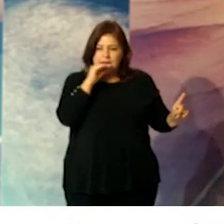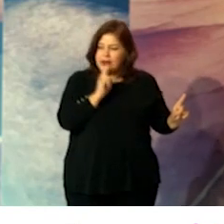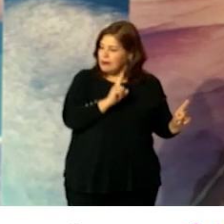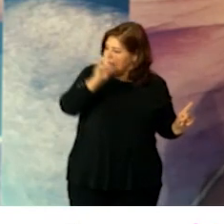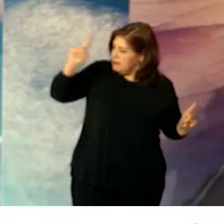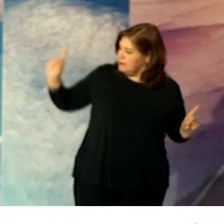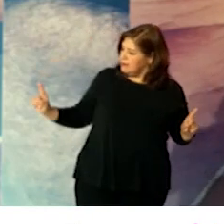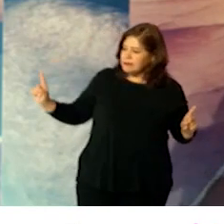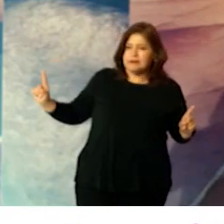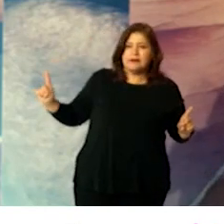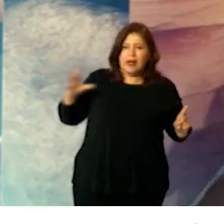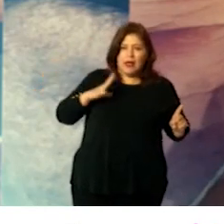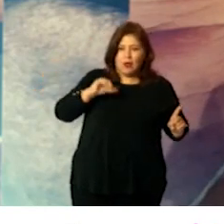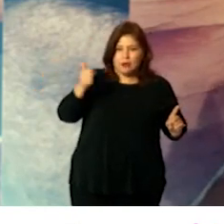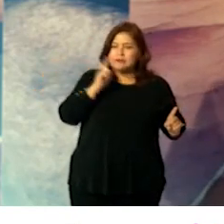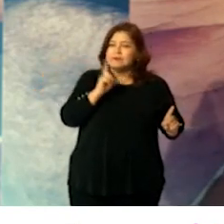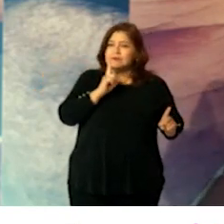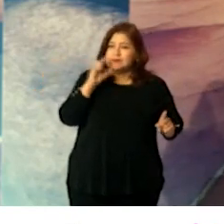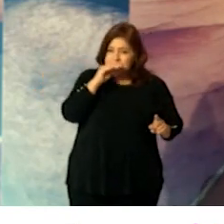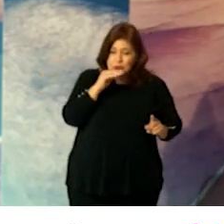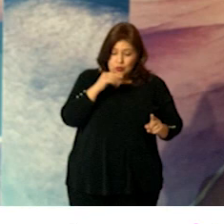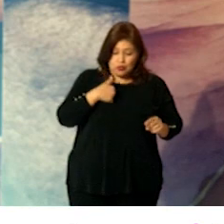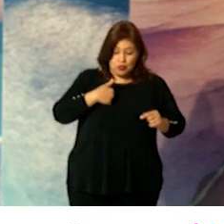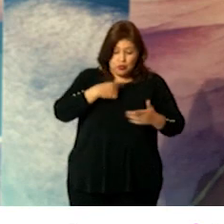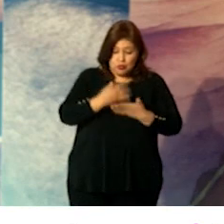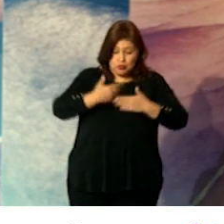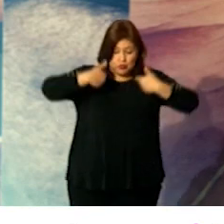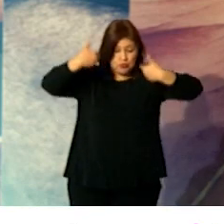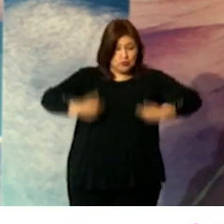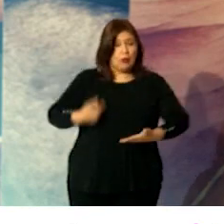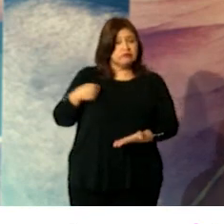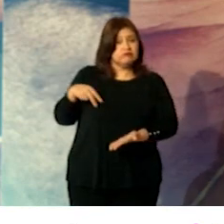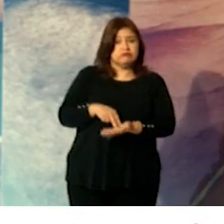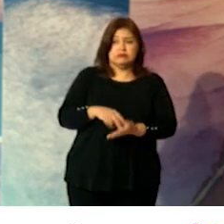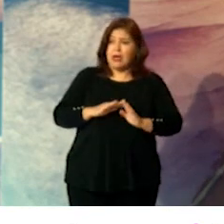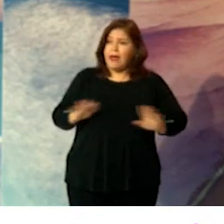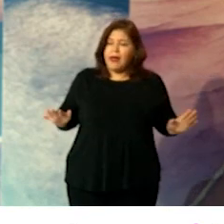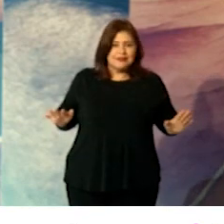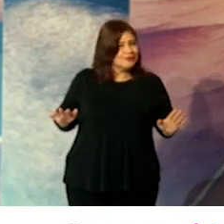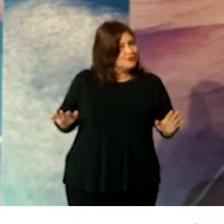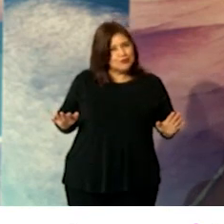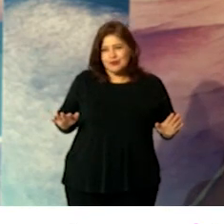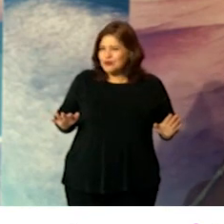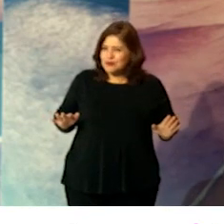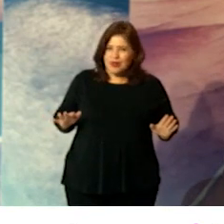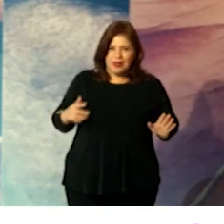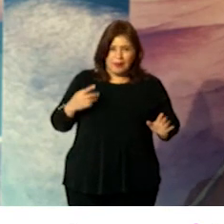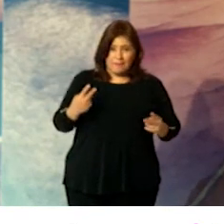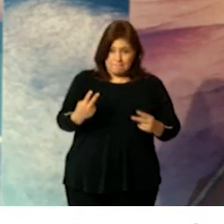lado hay otra mujer negra. Yo soy la que estoy aquí enfrente, pero ves que estoy